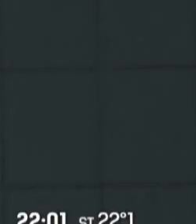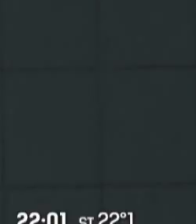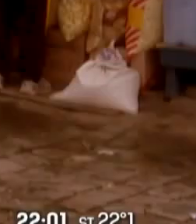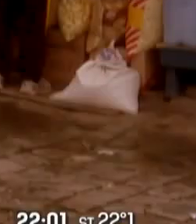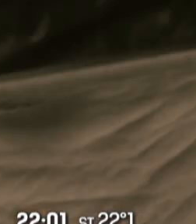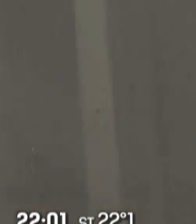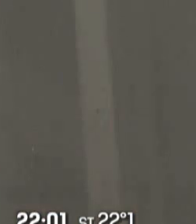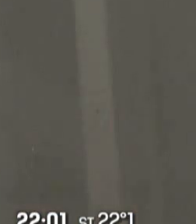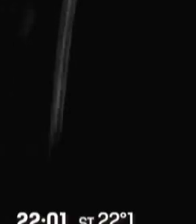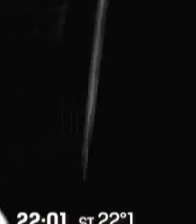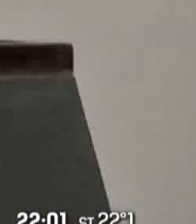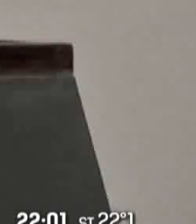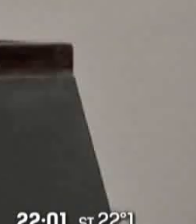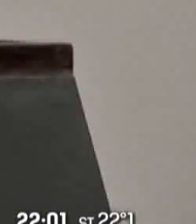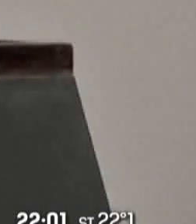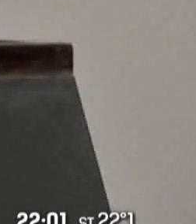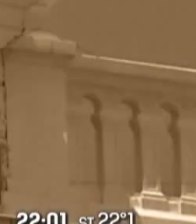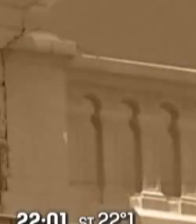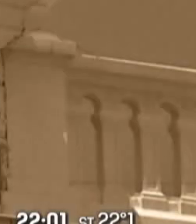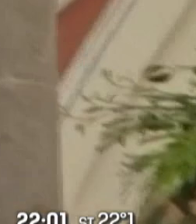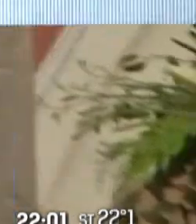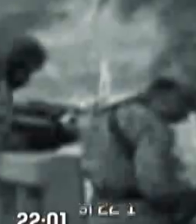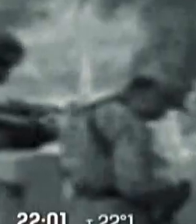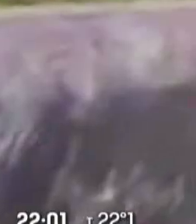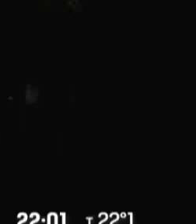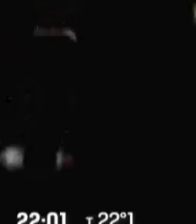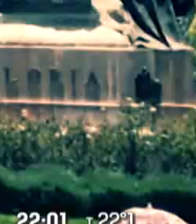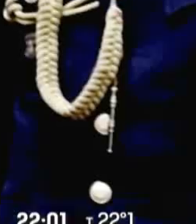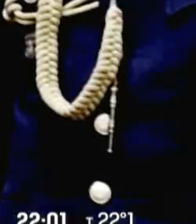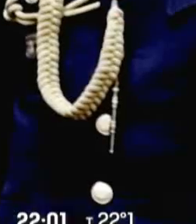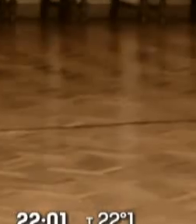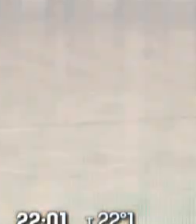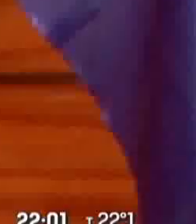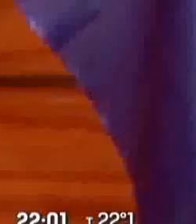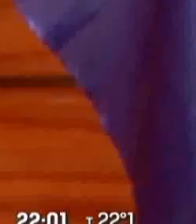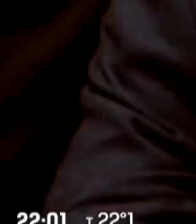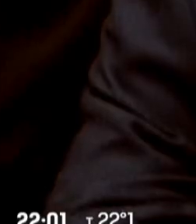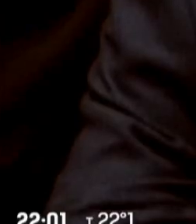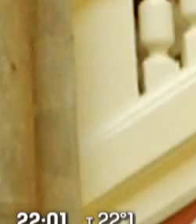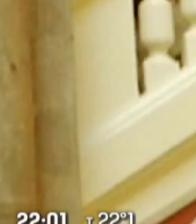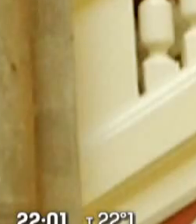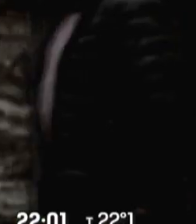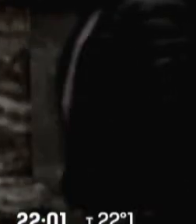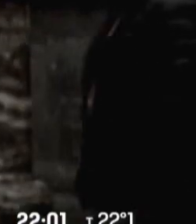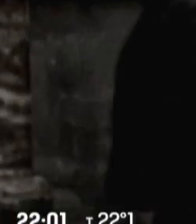sociales, muchos leales al expresidente Evo Morales, pactaron la paz luego de acordar una nueva elección con fecha aún por